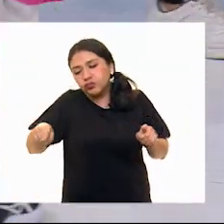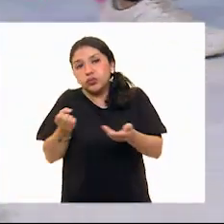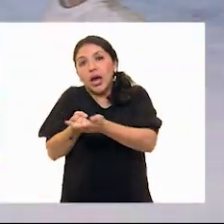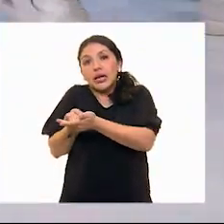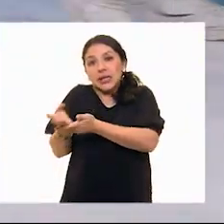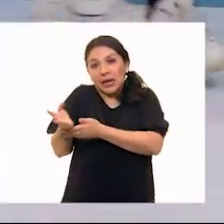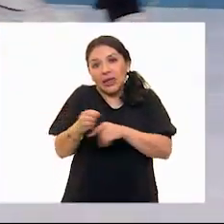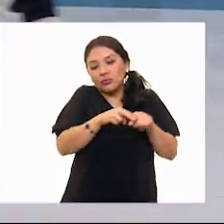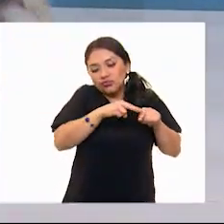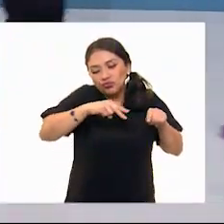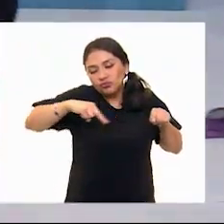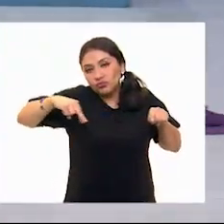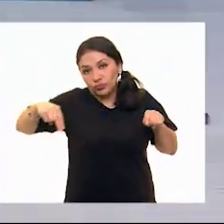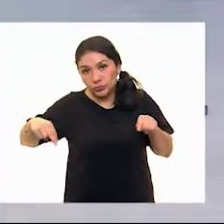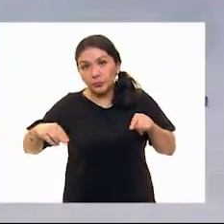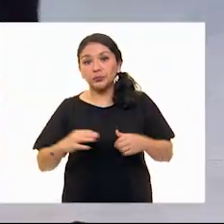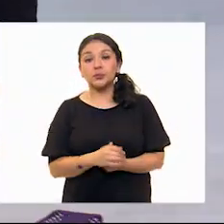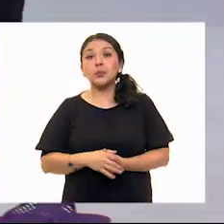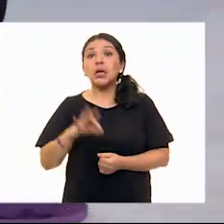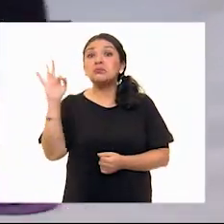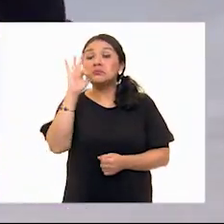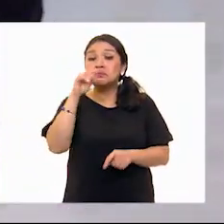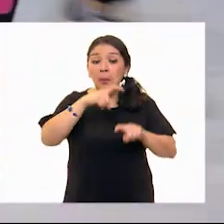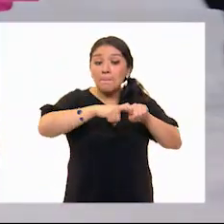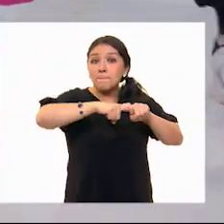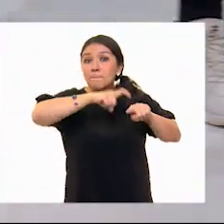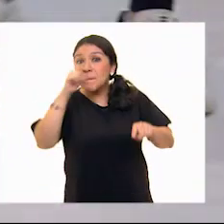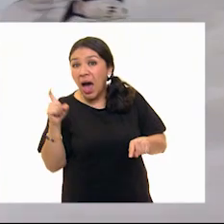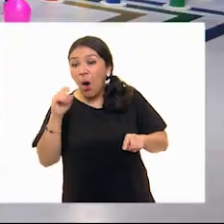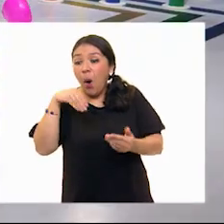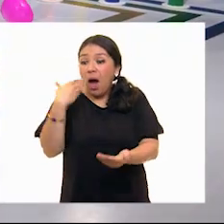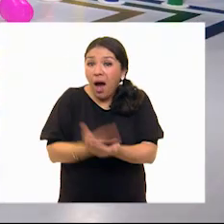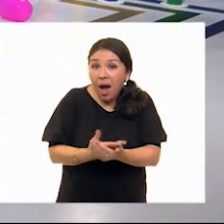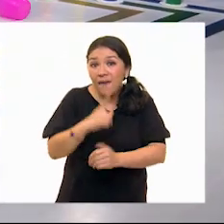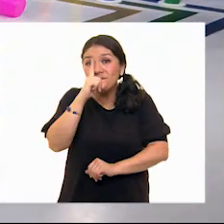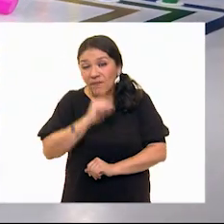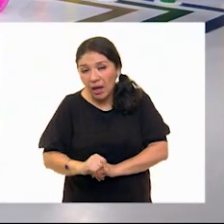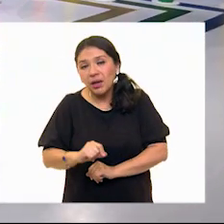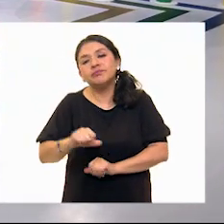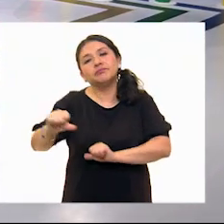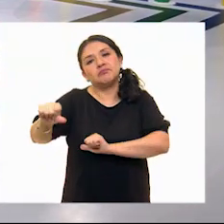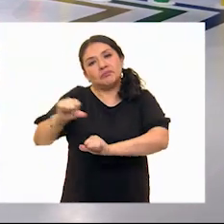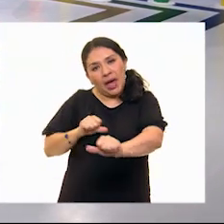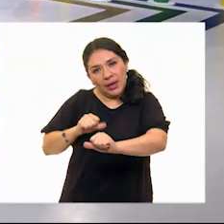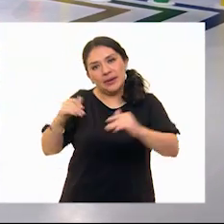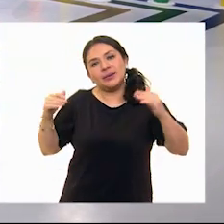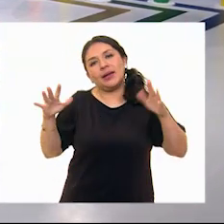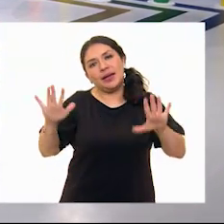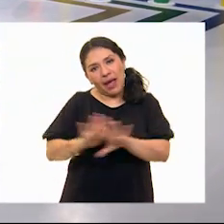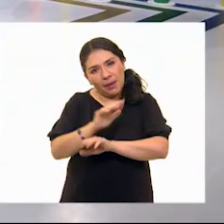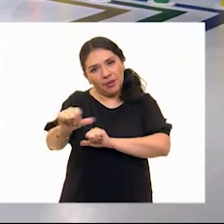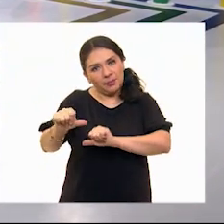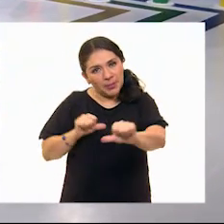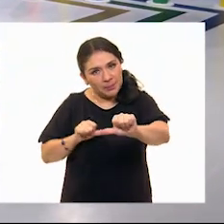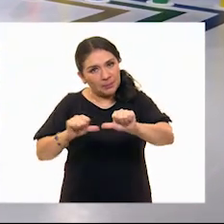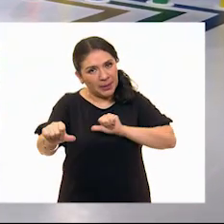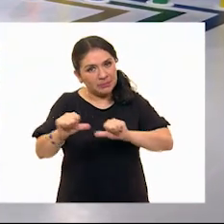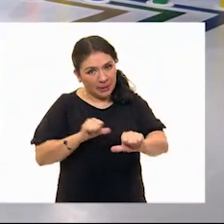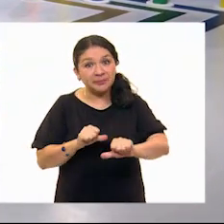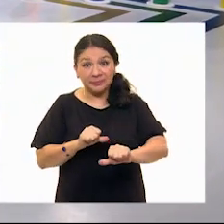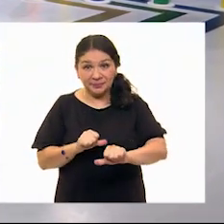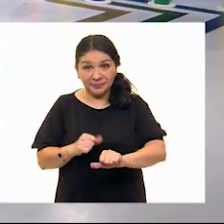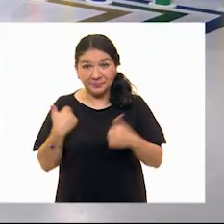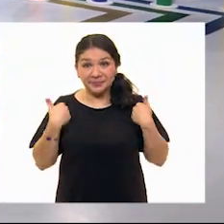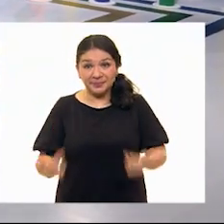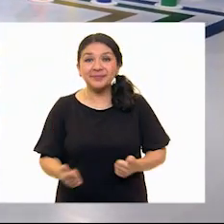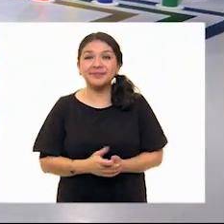bien. Si se desatora o se cae, cambian de turno. Si es que lo están haciendo, por pareja. Inicia nuevamente. Muy